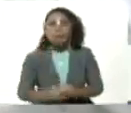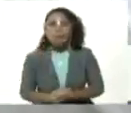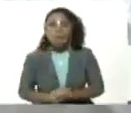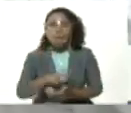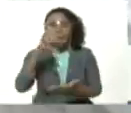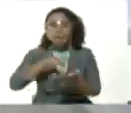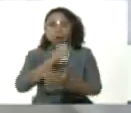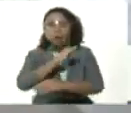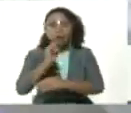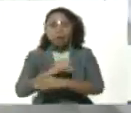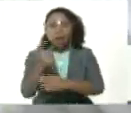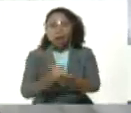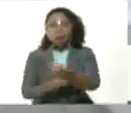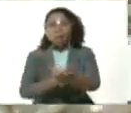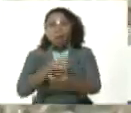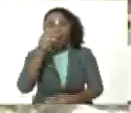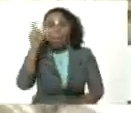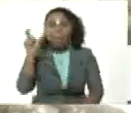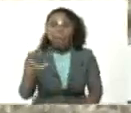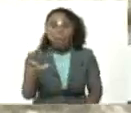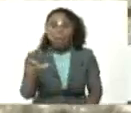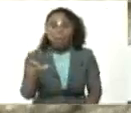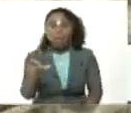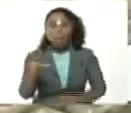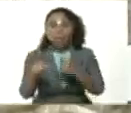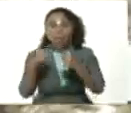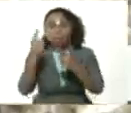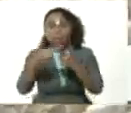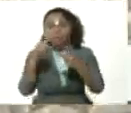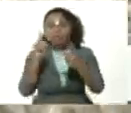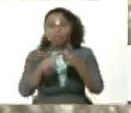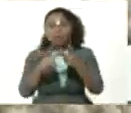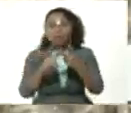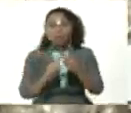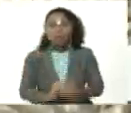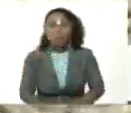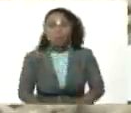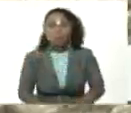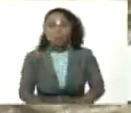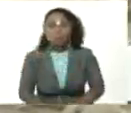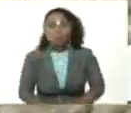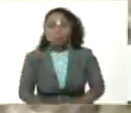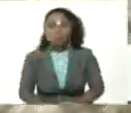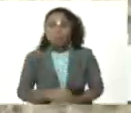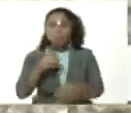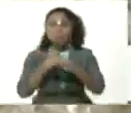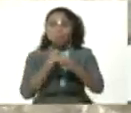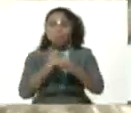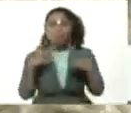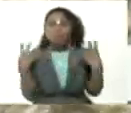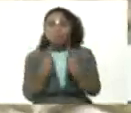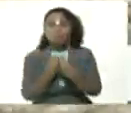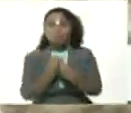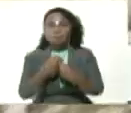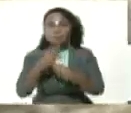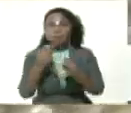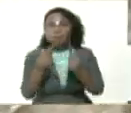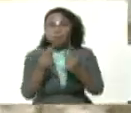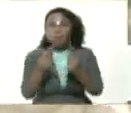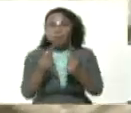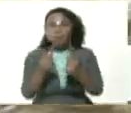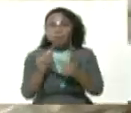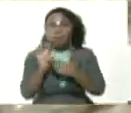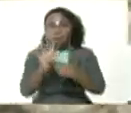hermano César Labarca y el hermano Reinaldo Zapata. Igualmente nos acompaña el economista Leonardo Ojeda, representante del